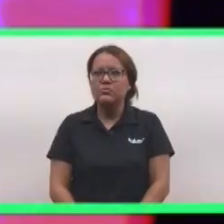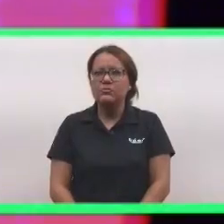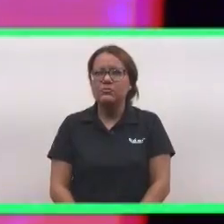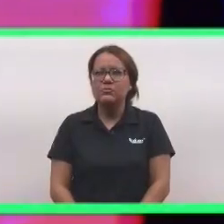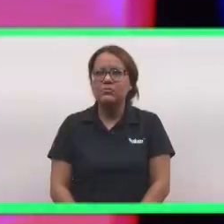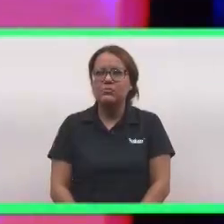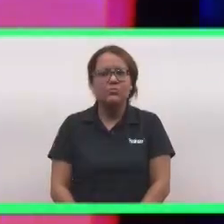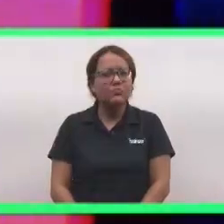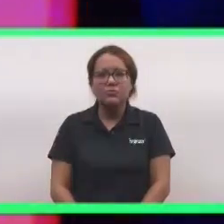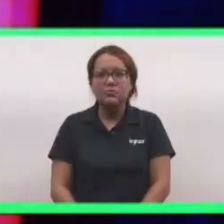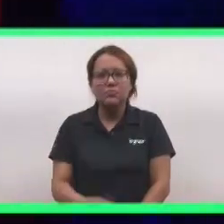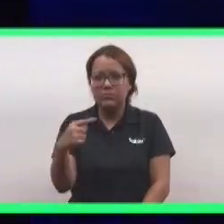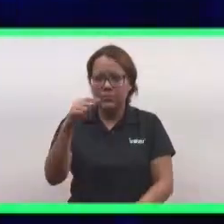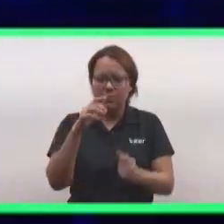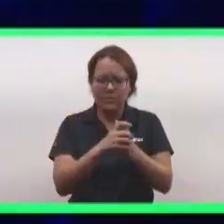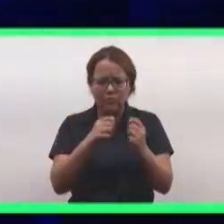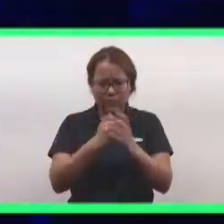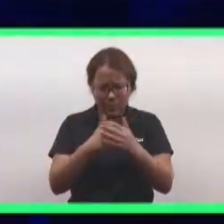No, habla con tu problema.